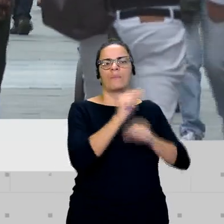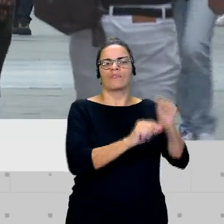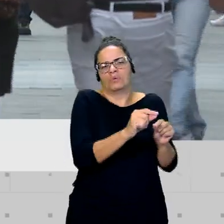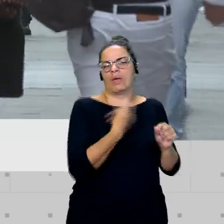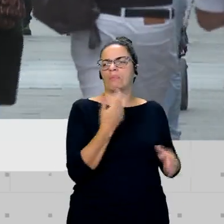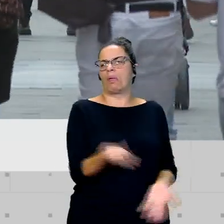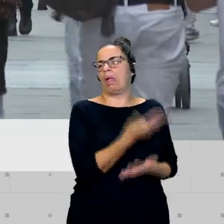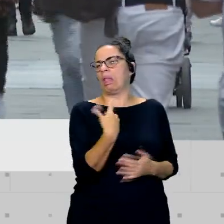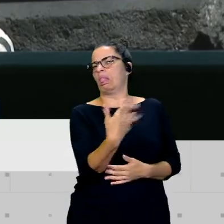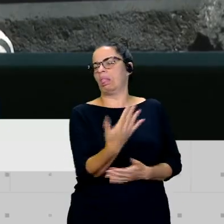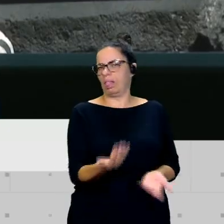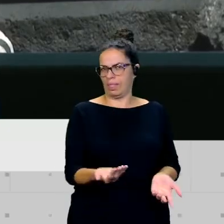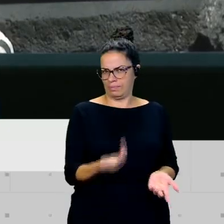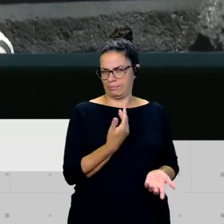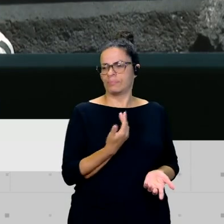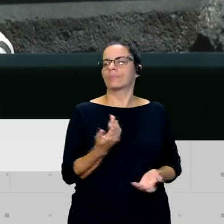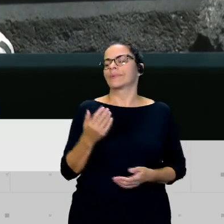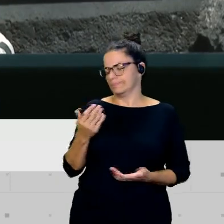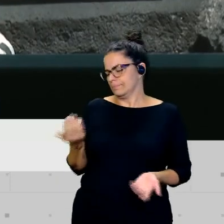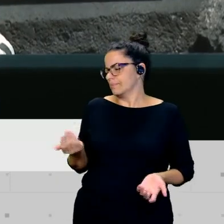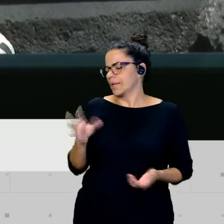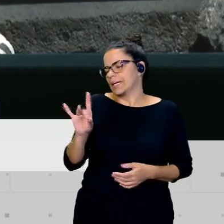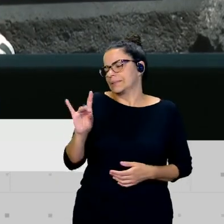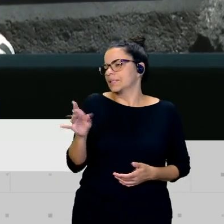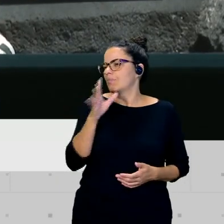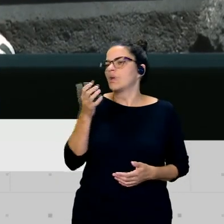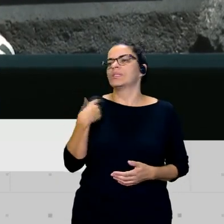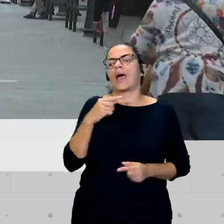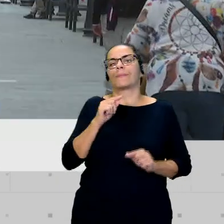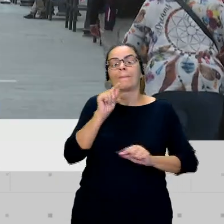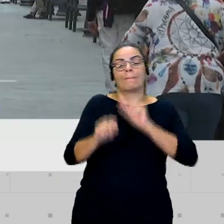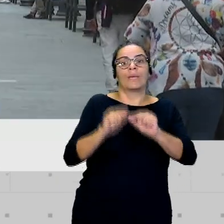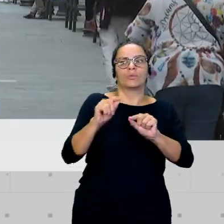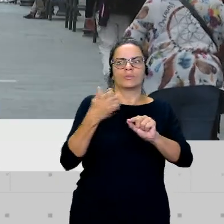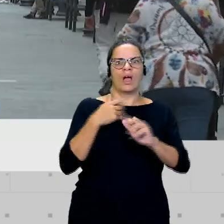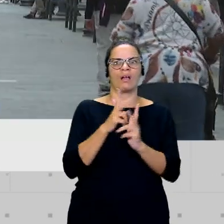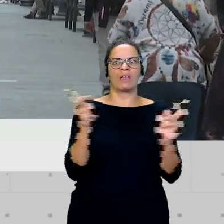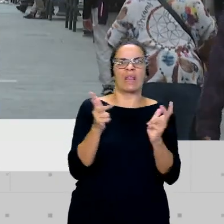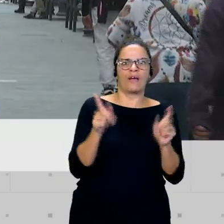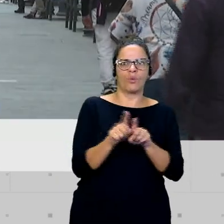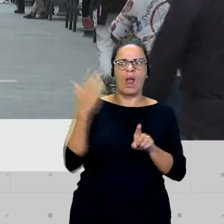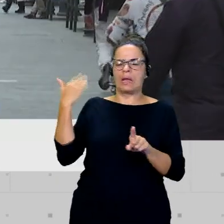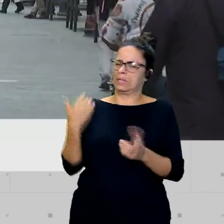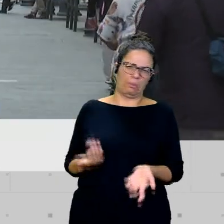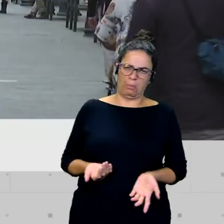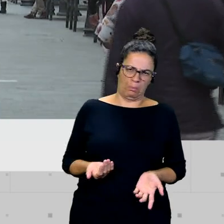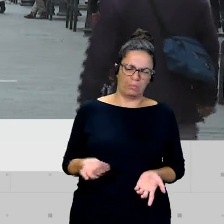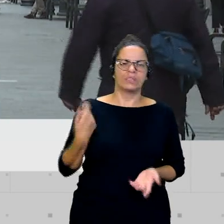tanta atención? Sí, la verdad es que ha pasado a ser un virus que ya no produce la gravedad que tenía antes. Estas variantes suelen ser